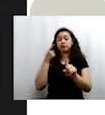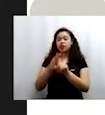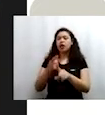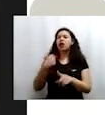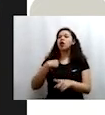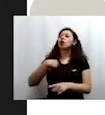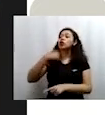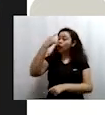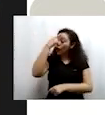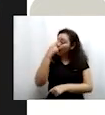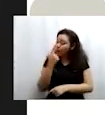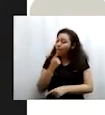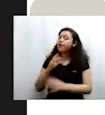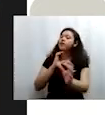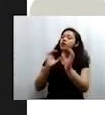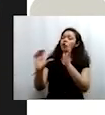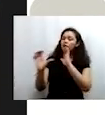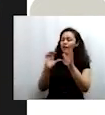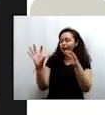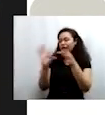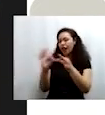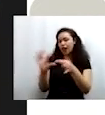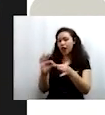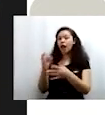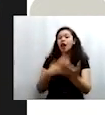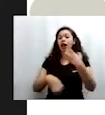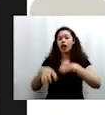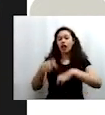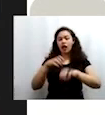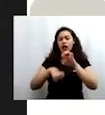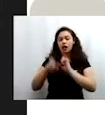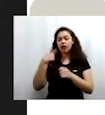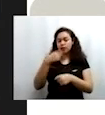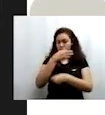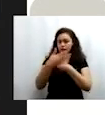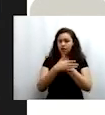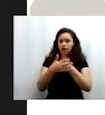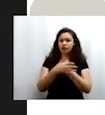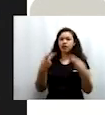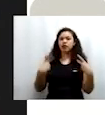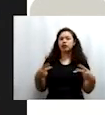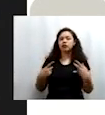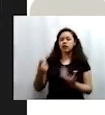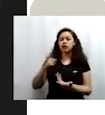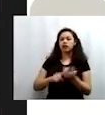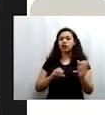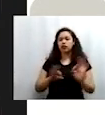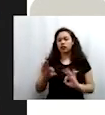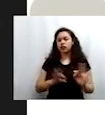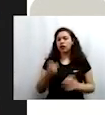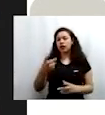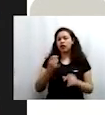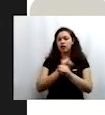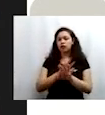en esa comunicación que la empresa decidirá cómo les va a hacer llegar a sus colaboradores esta